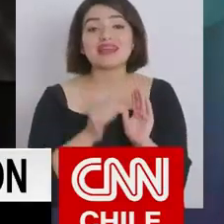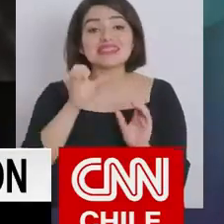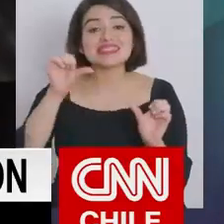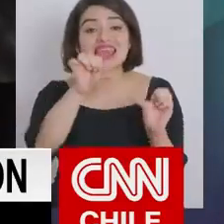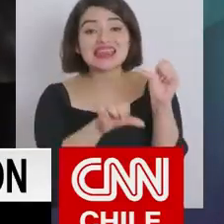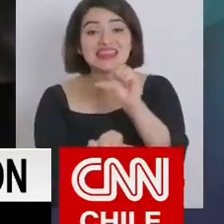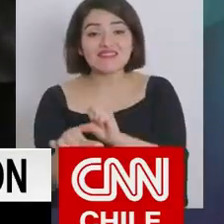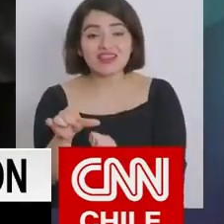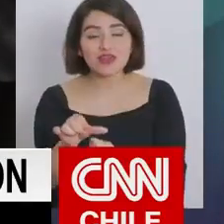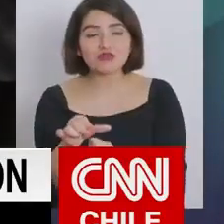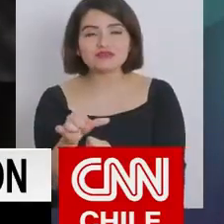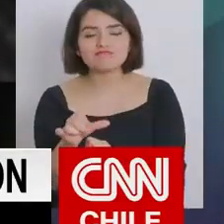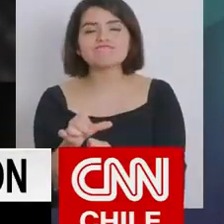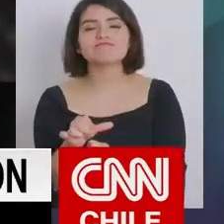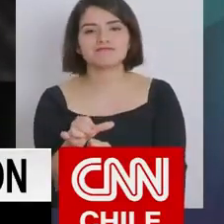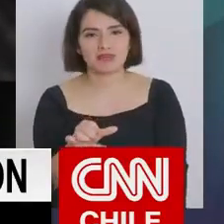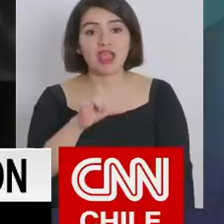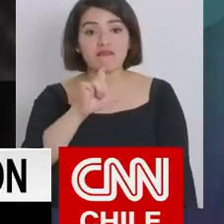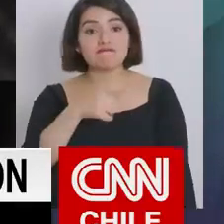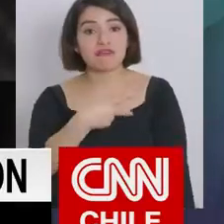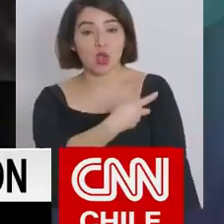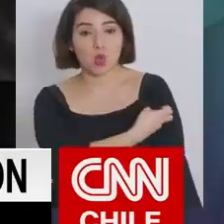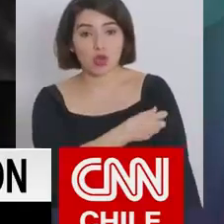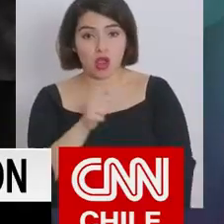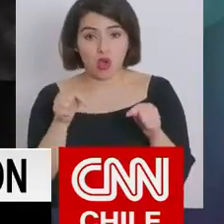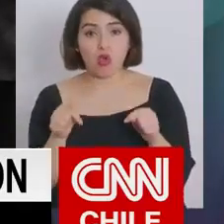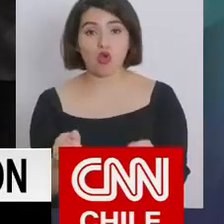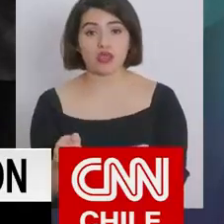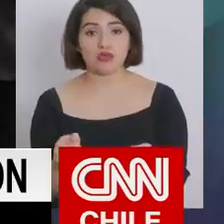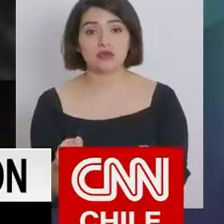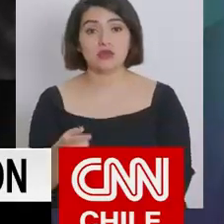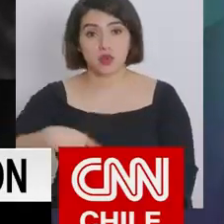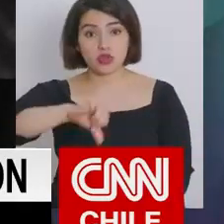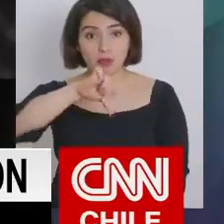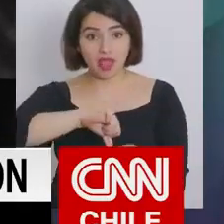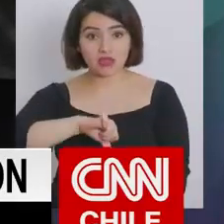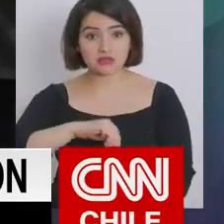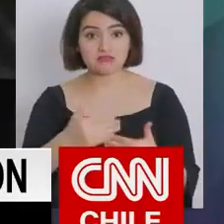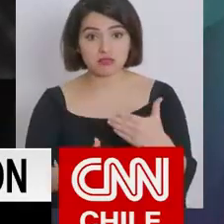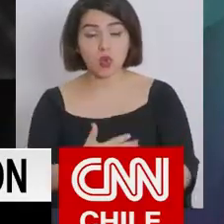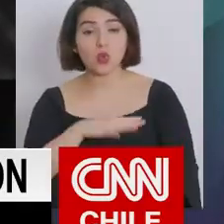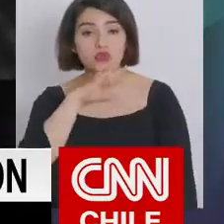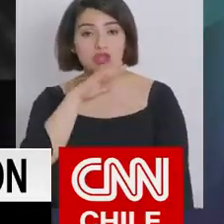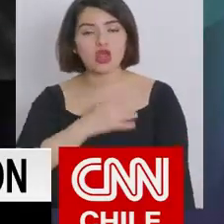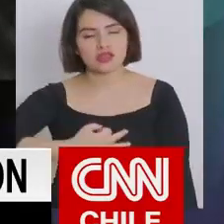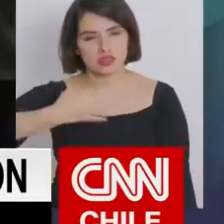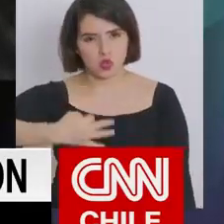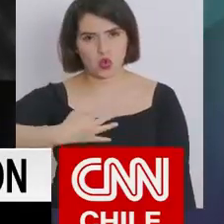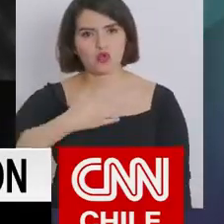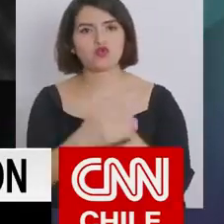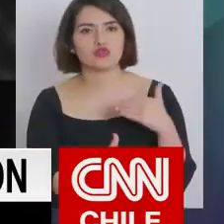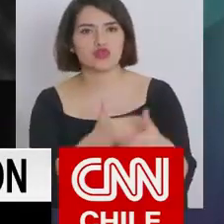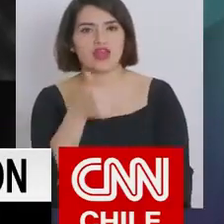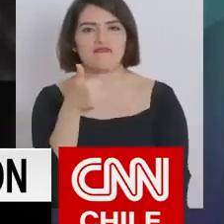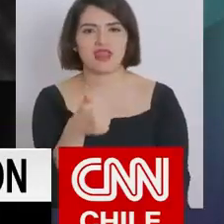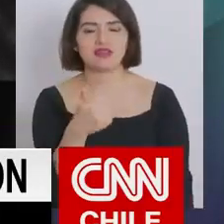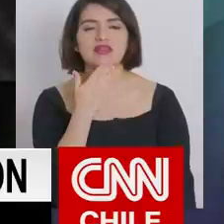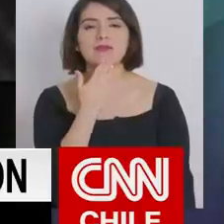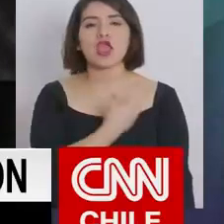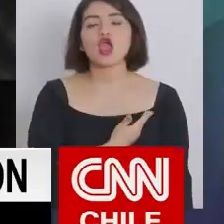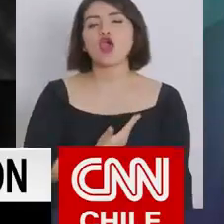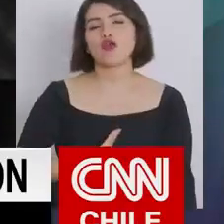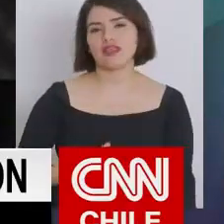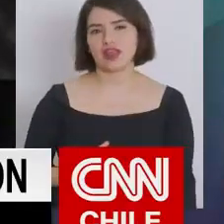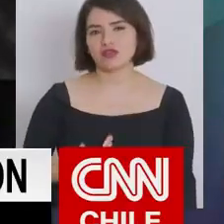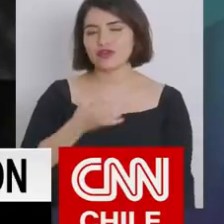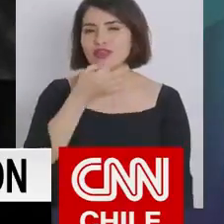lleva adelante el decir que la vacuna que hoy día se está colocando en nuestro país es segura, es eficaz y además el gobierno ha dicho que va a